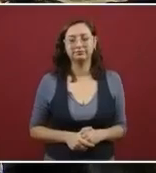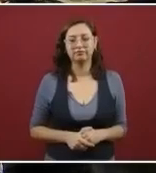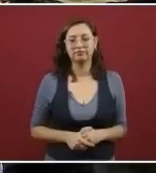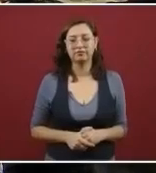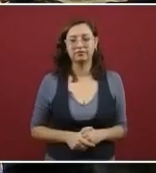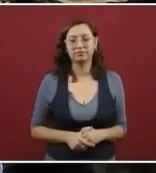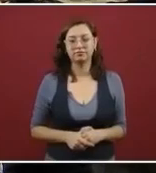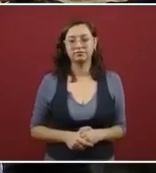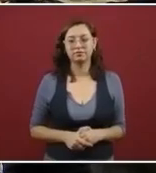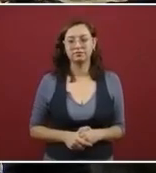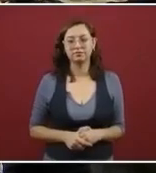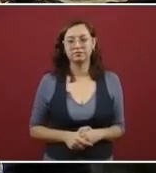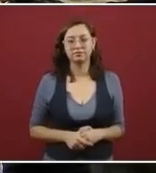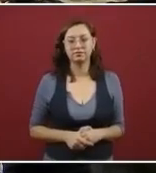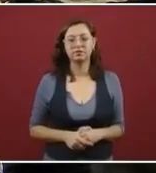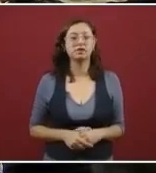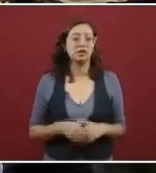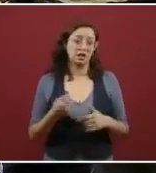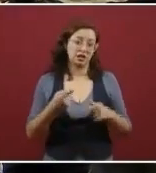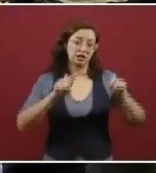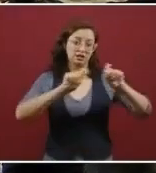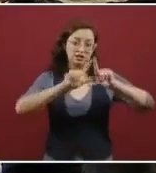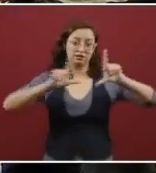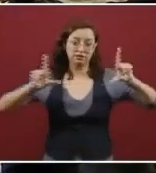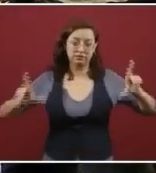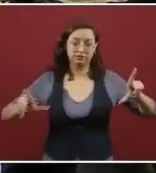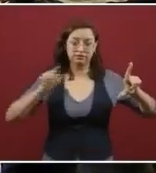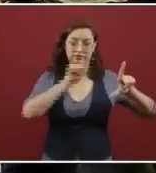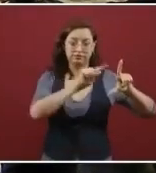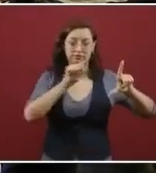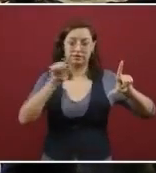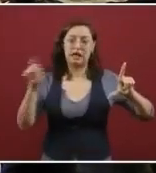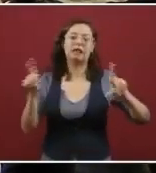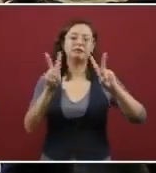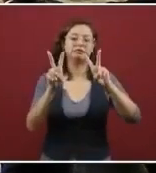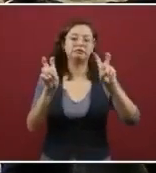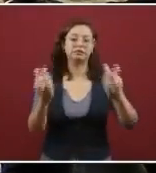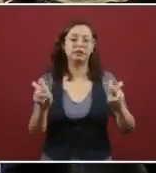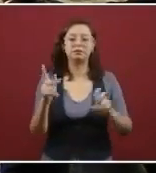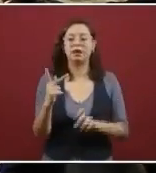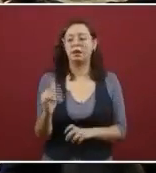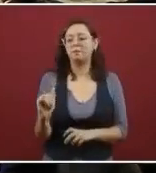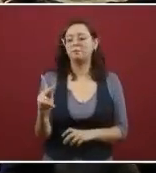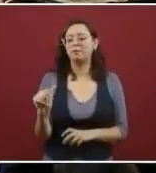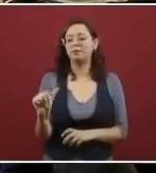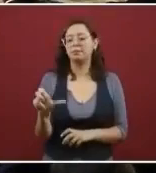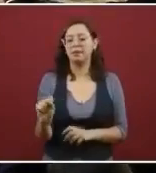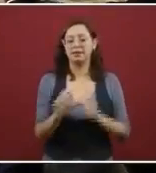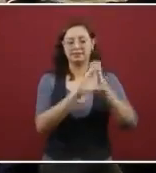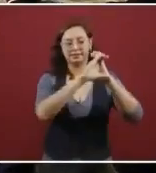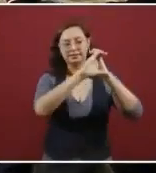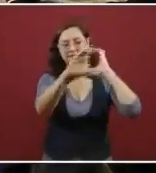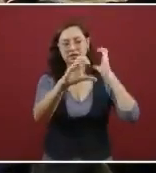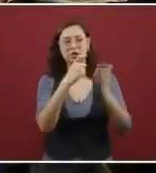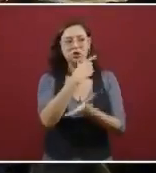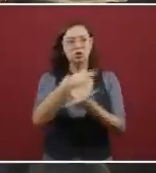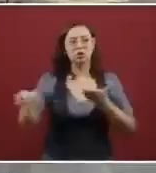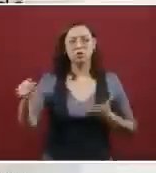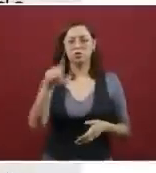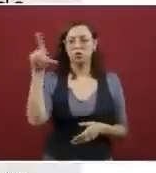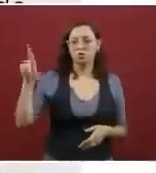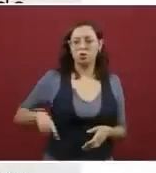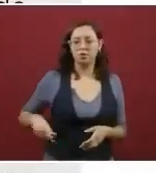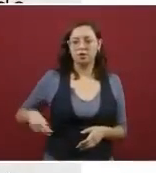Bueno, esta es una gráfica que tiene que ver con las pipas que se adquirieron por parte del gobierno federal. Al día de